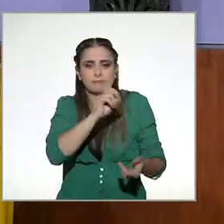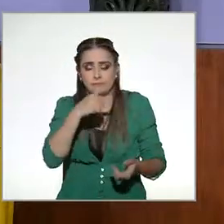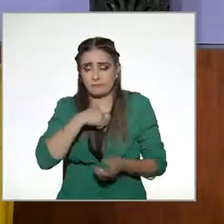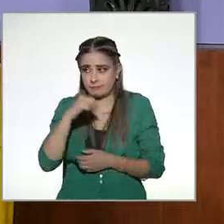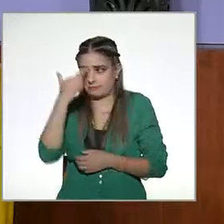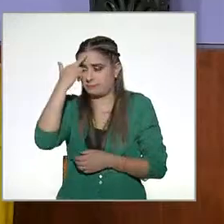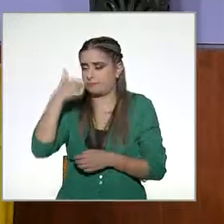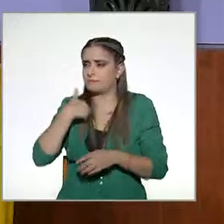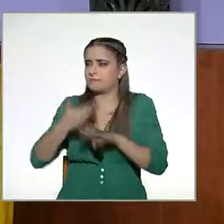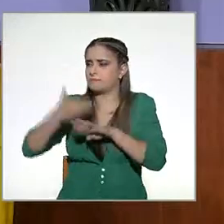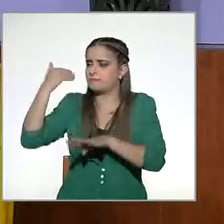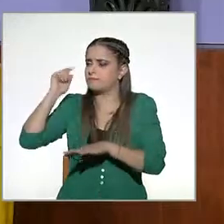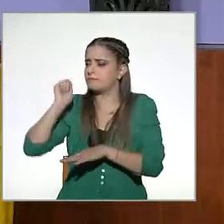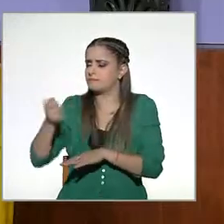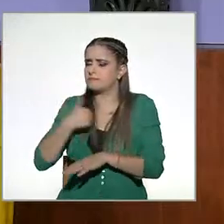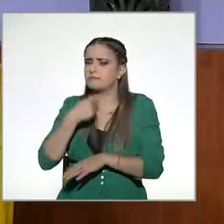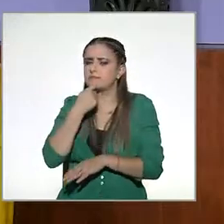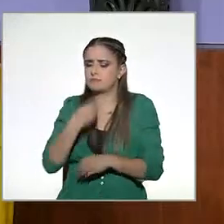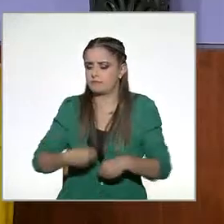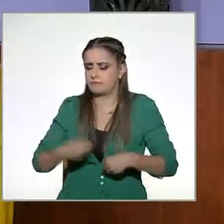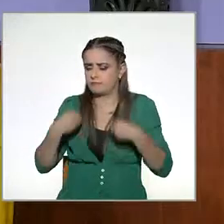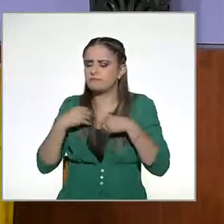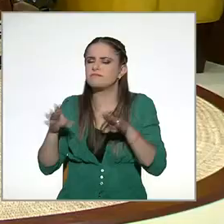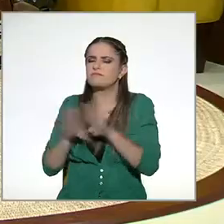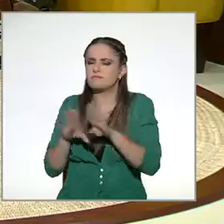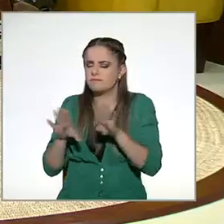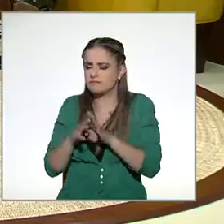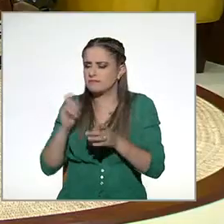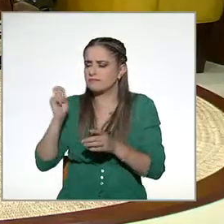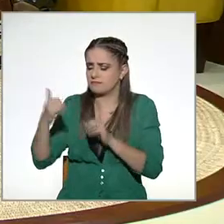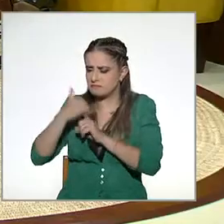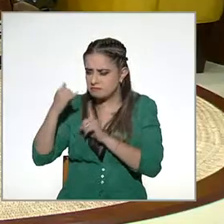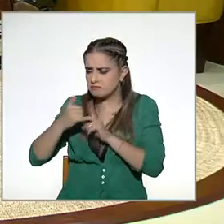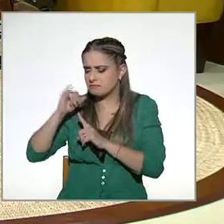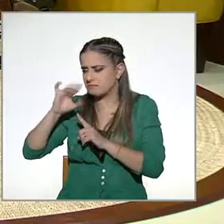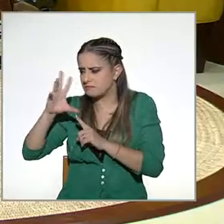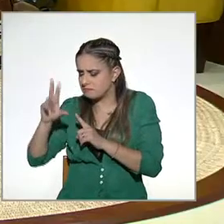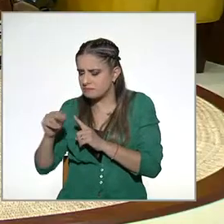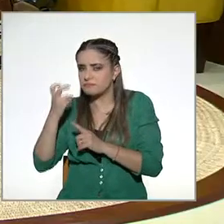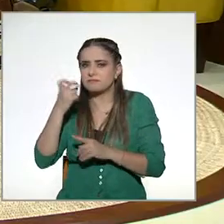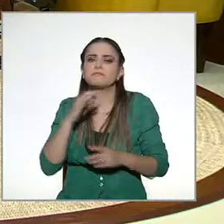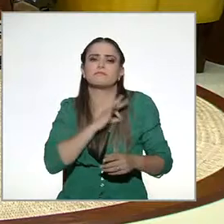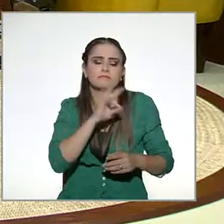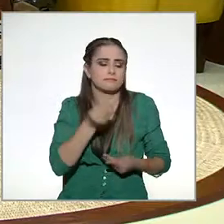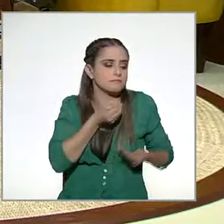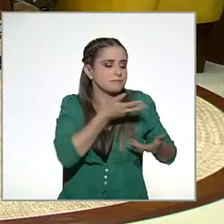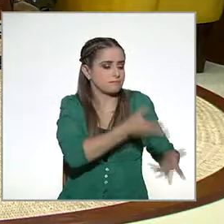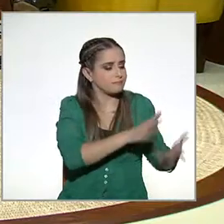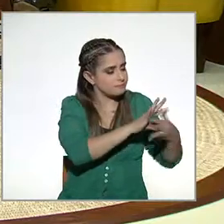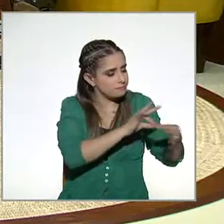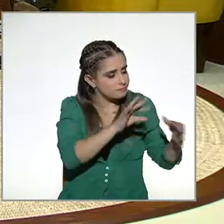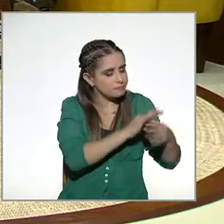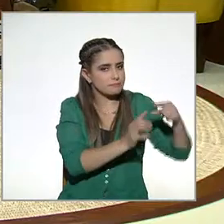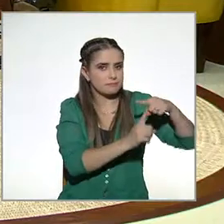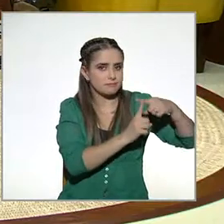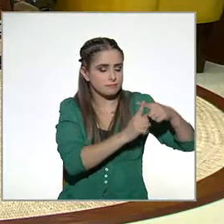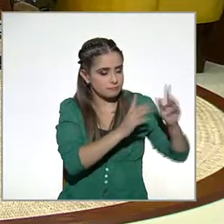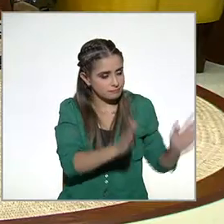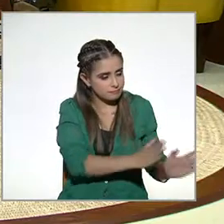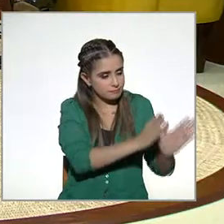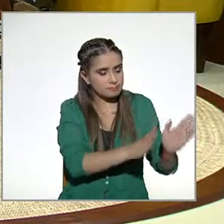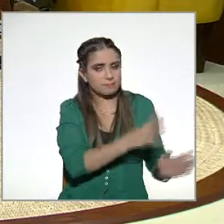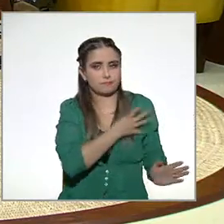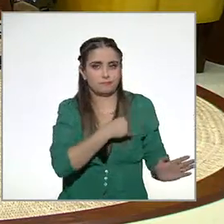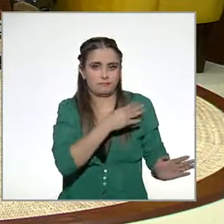corneas de donde yo flaquee o donde yo flaqueo, incluso ahora en lo infantil que puede ser cada adulto, también puedo ubicar desde dónde puedo